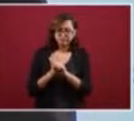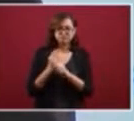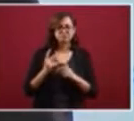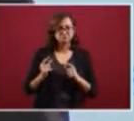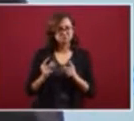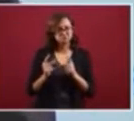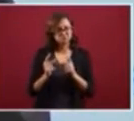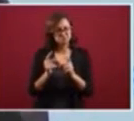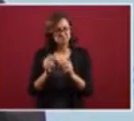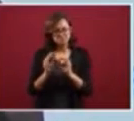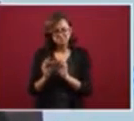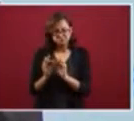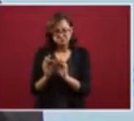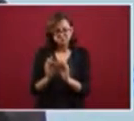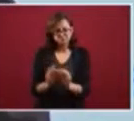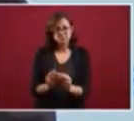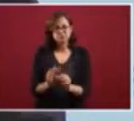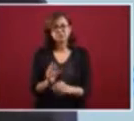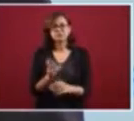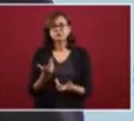acuciosa. Es del interés